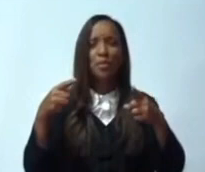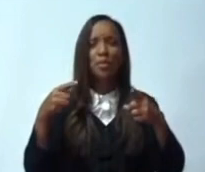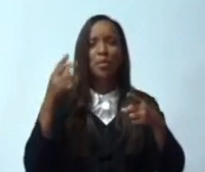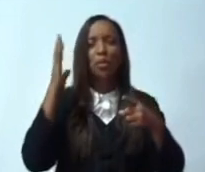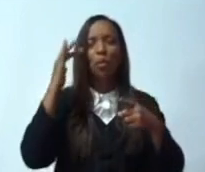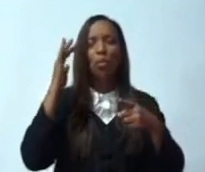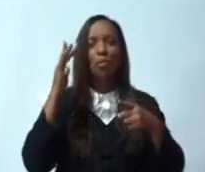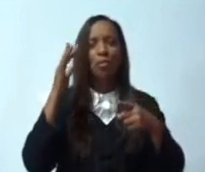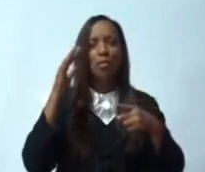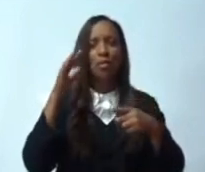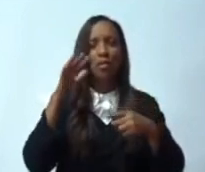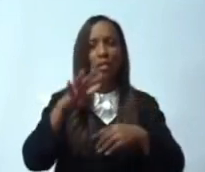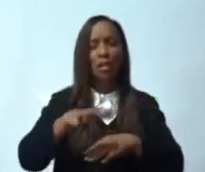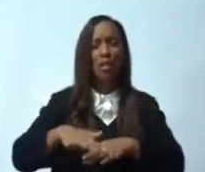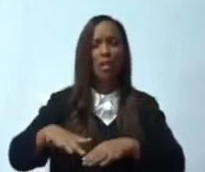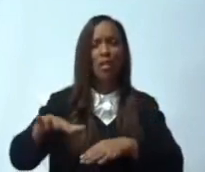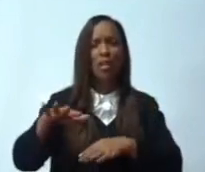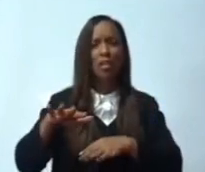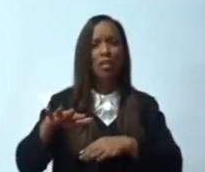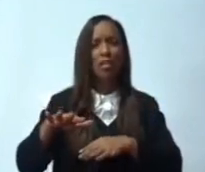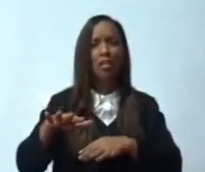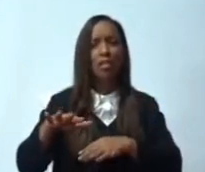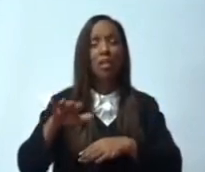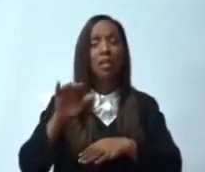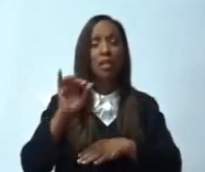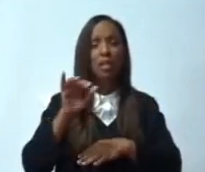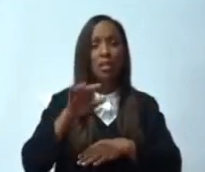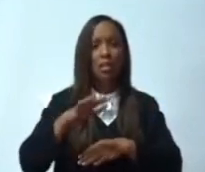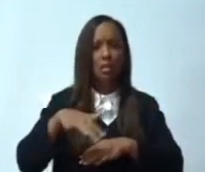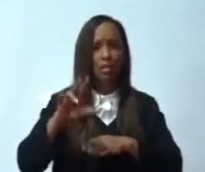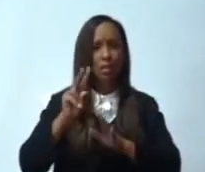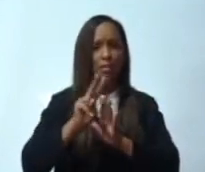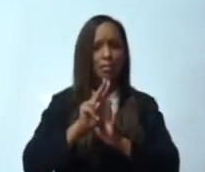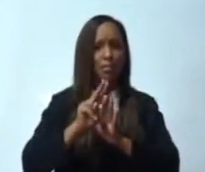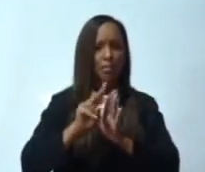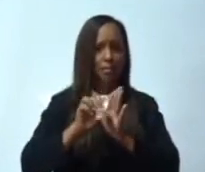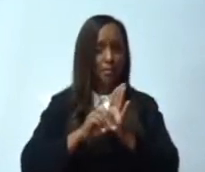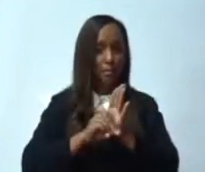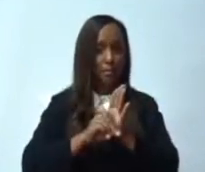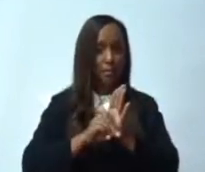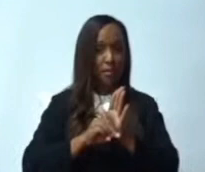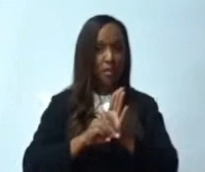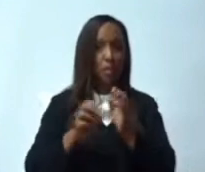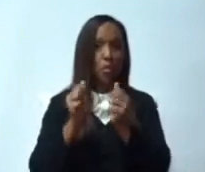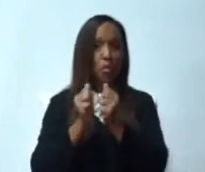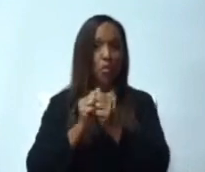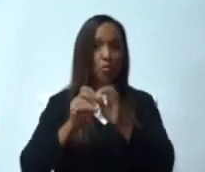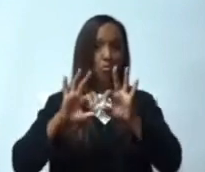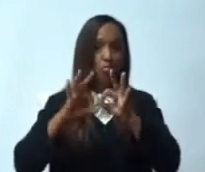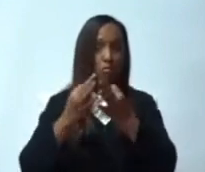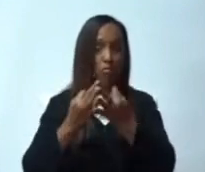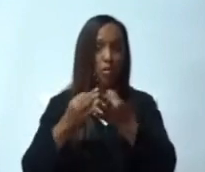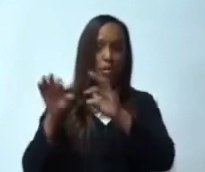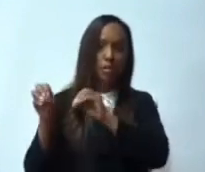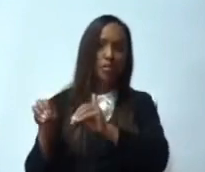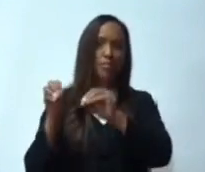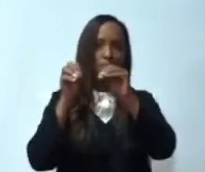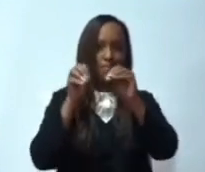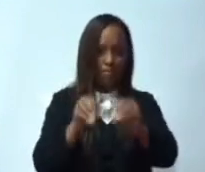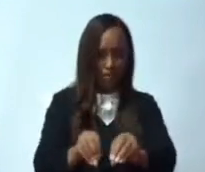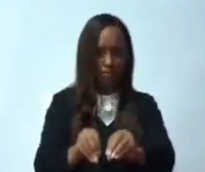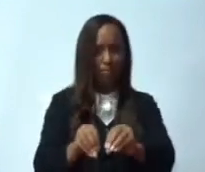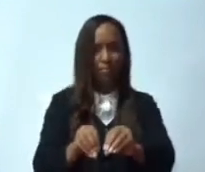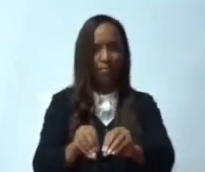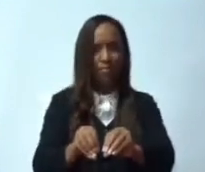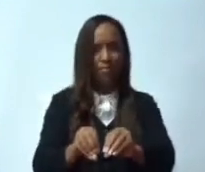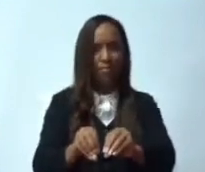siglo XVI, y que don Sisto Minier, al junto de su familia y también Pío Brazován, han continuado